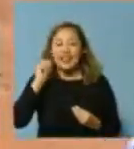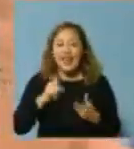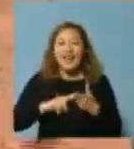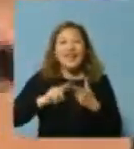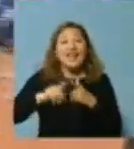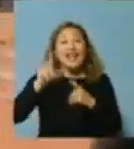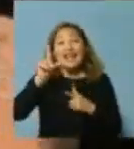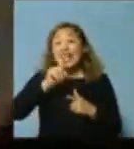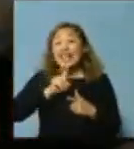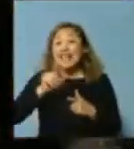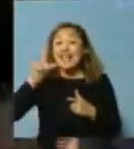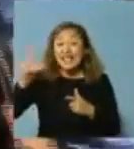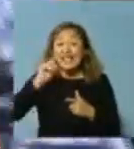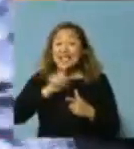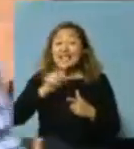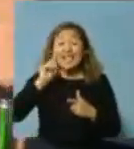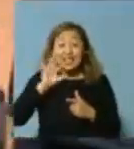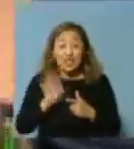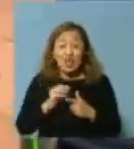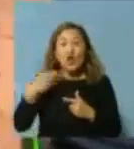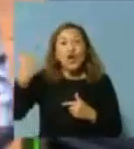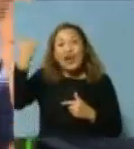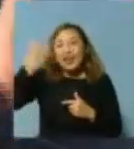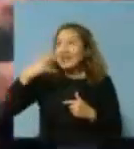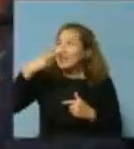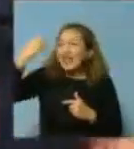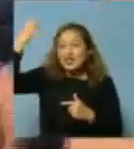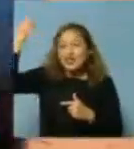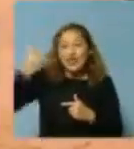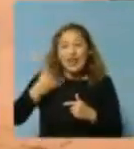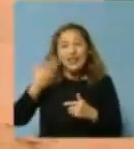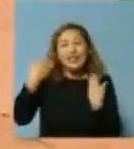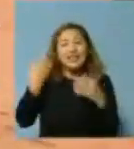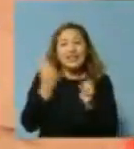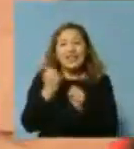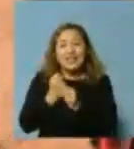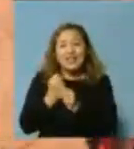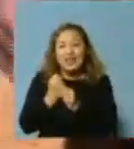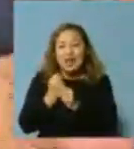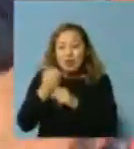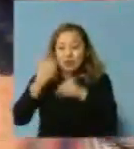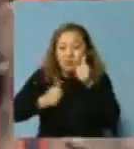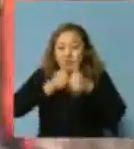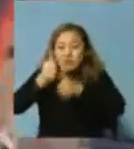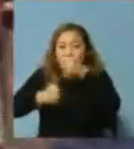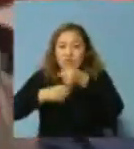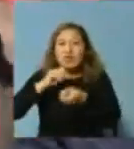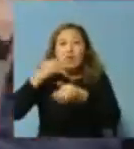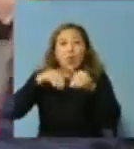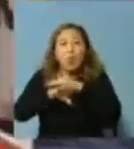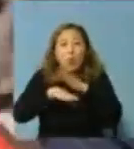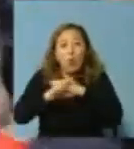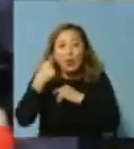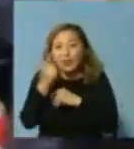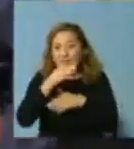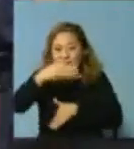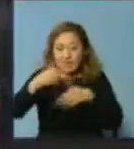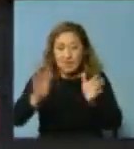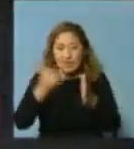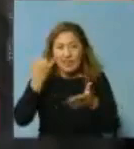solar entonces se capta a través de estos 80 paneles, se usa y después tiene la posibilidad de almacenarse en estas